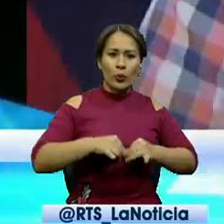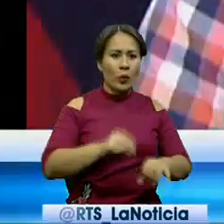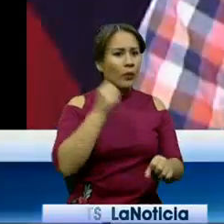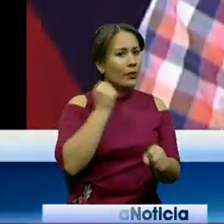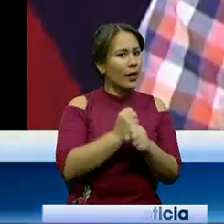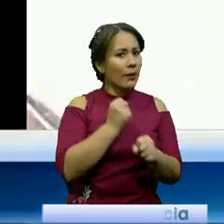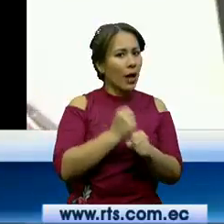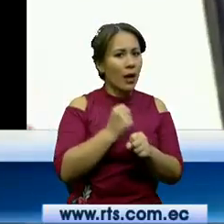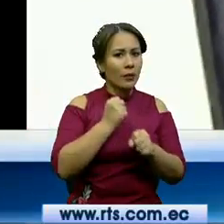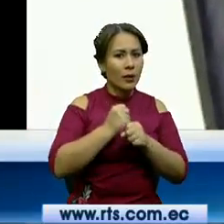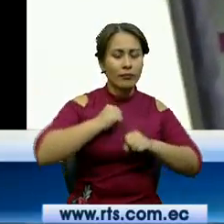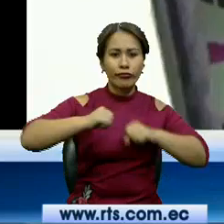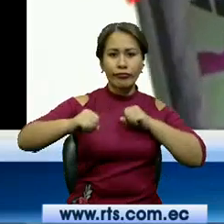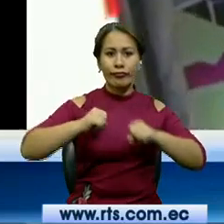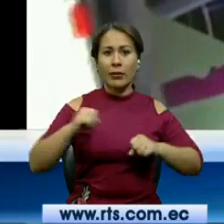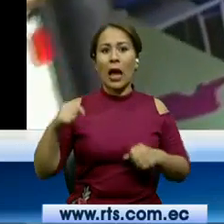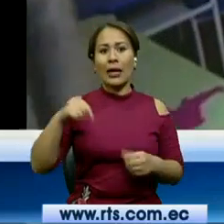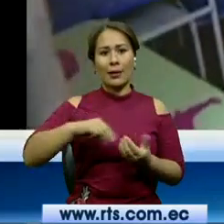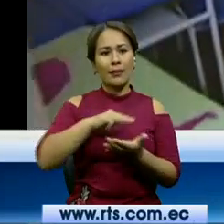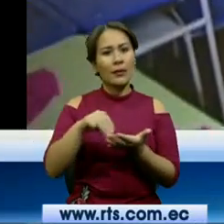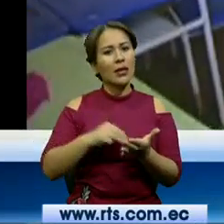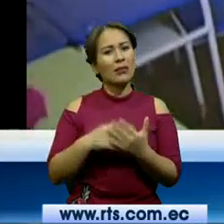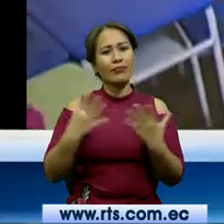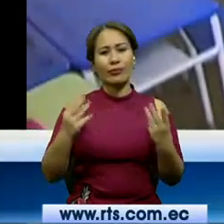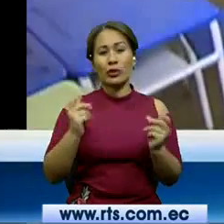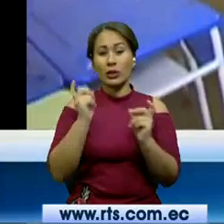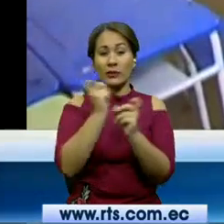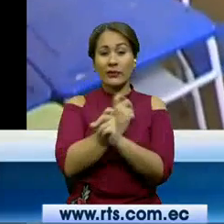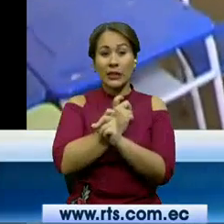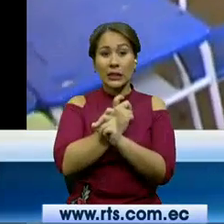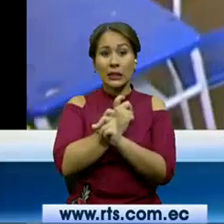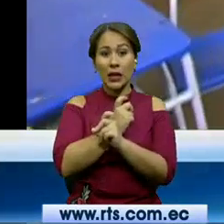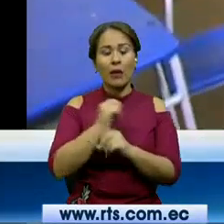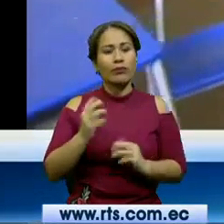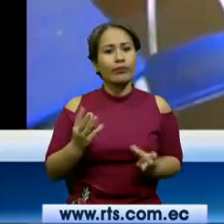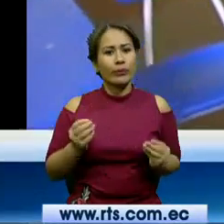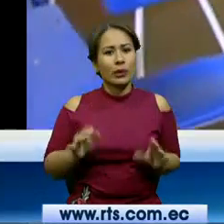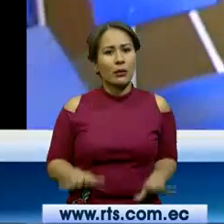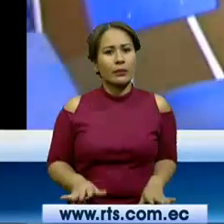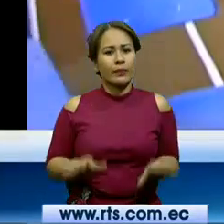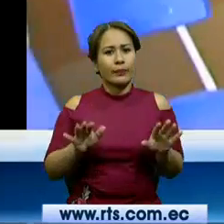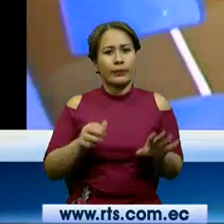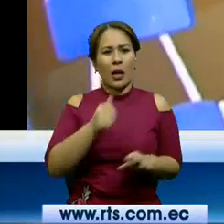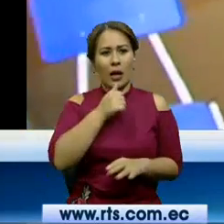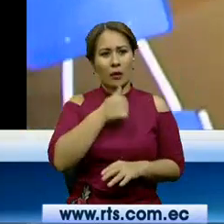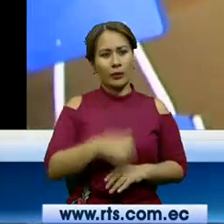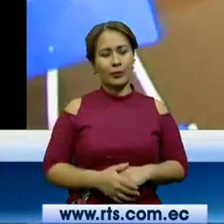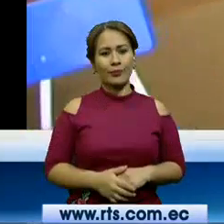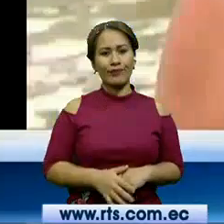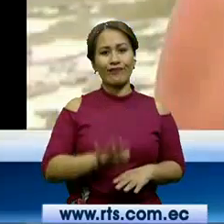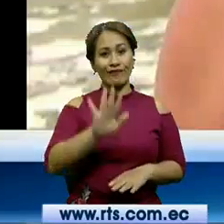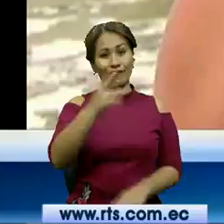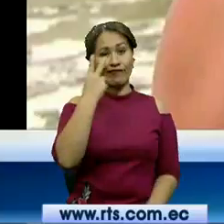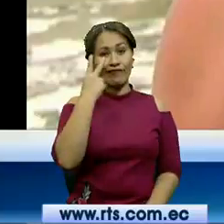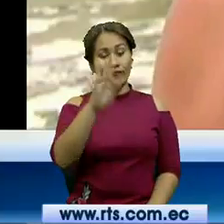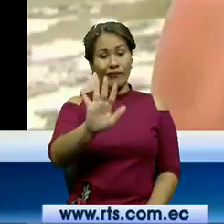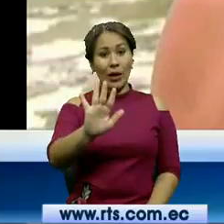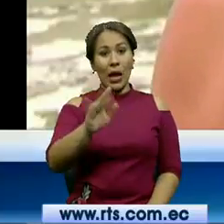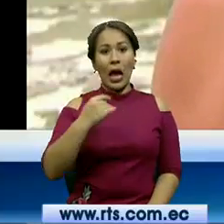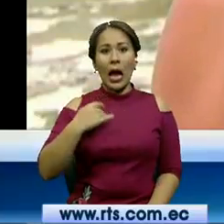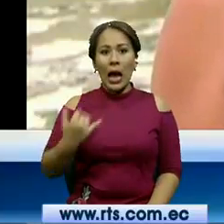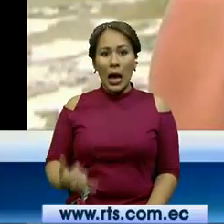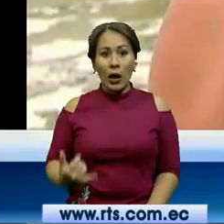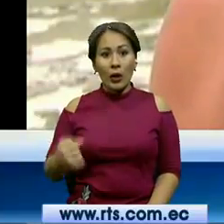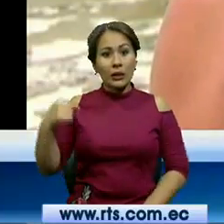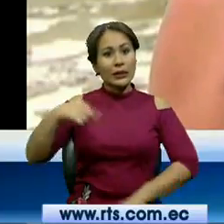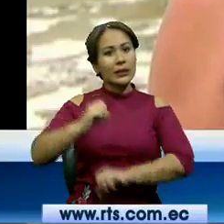en Manabí también se han visto afectadas algunas instituciones educativas con inundaciones de pronto parciales, de pronto el patio. Ahora nosotros en